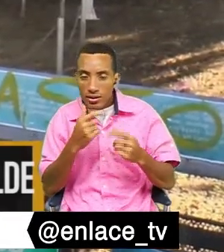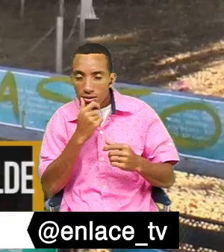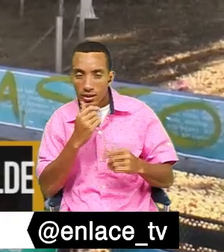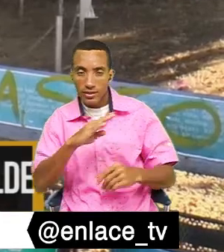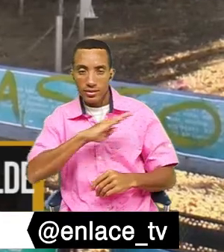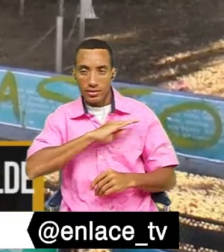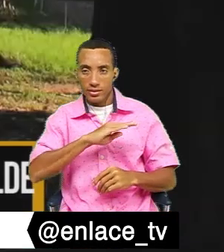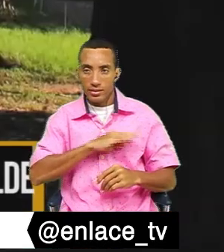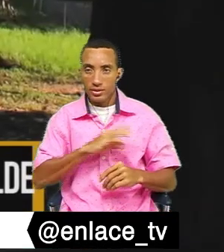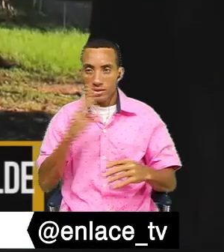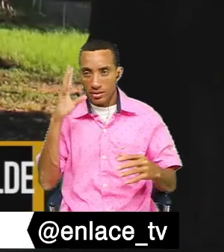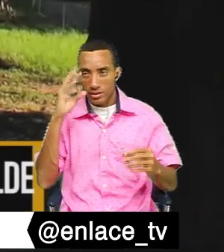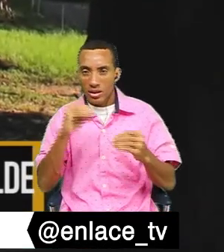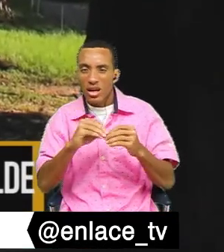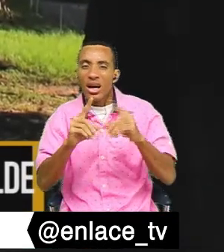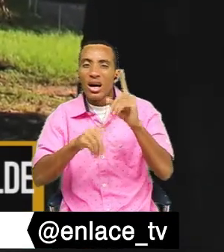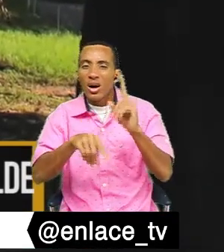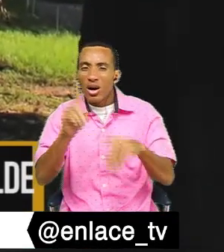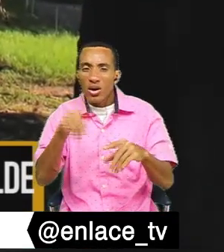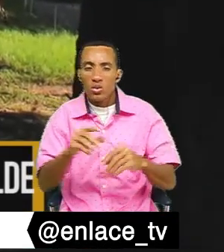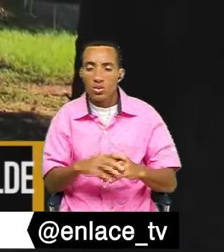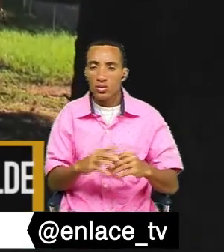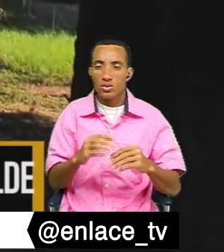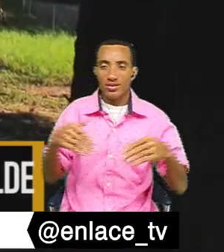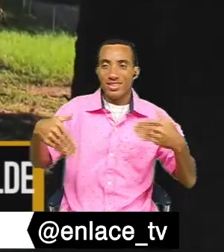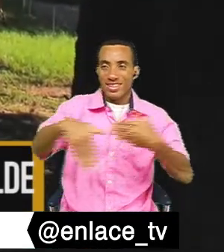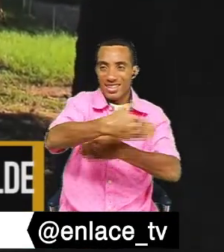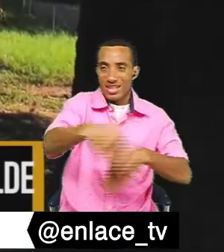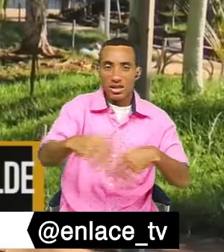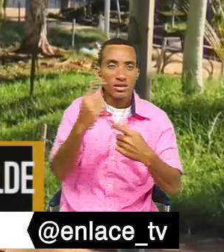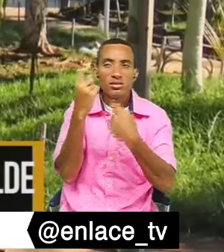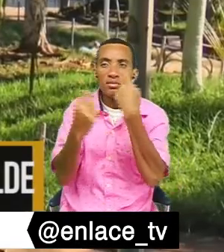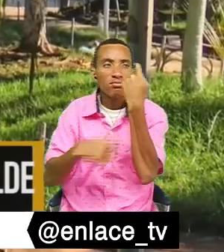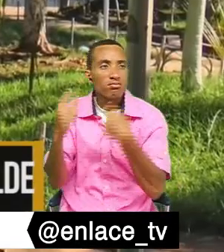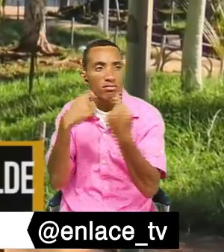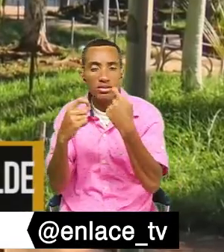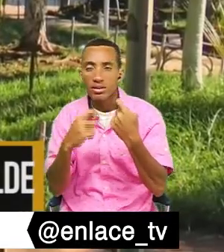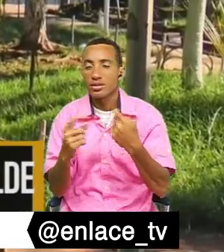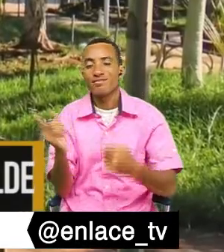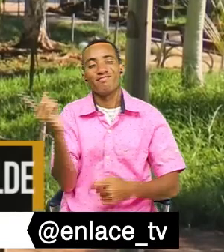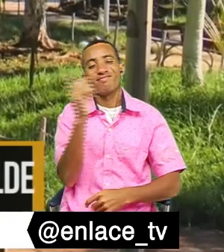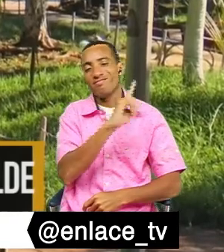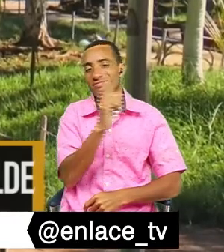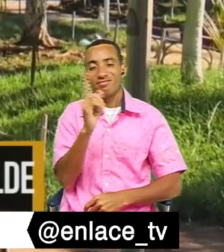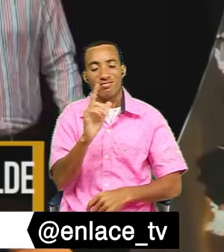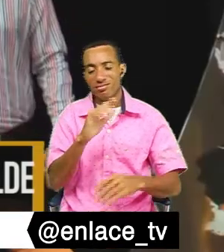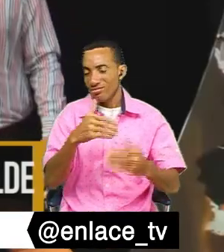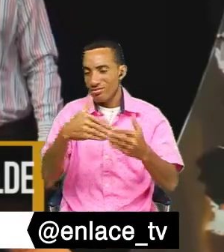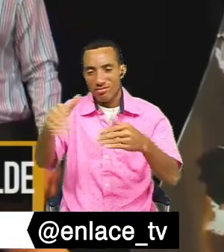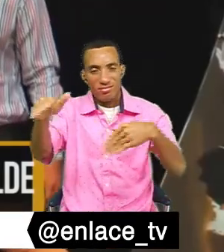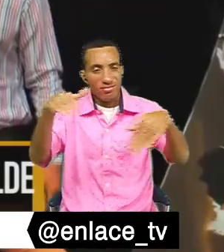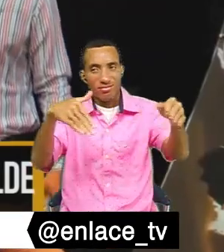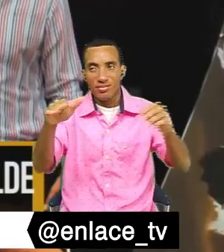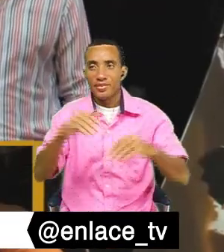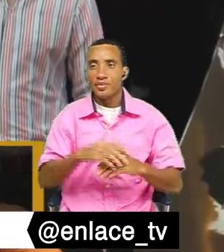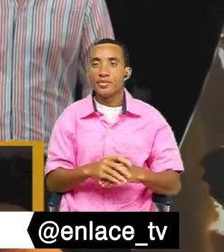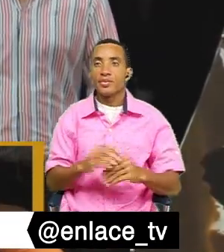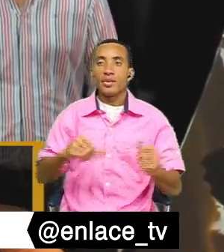se está haciendo con los vendedores ambulantes para que no vuelvan a invadir ese sector como se había evidenciado en los últimos años. Que no va a ser un